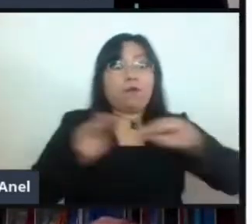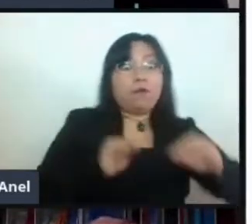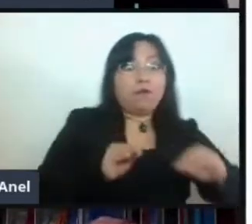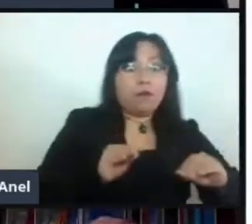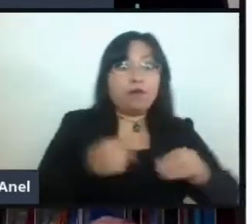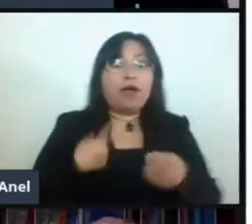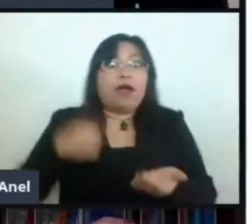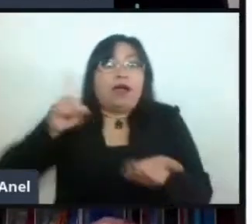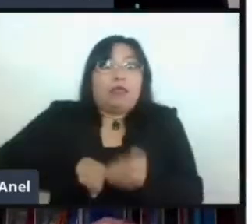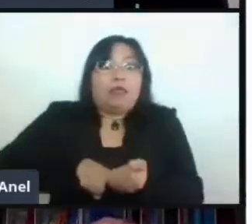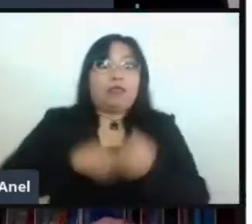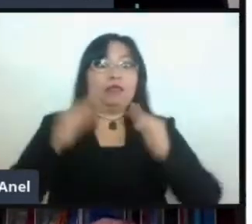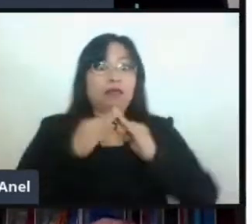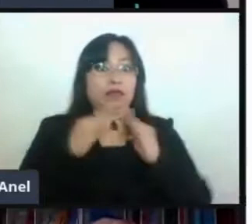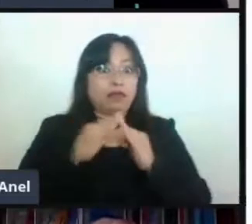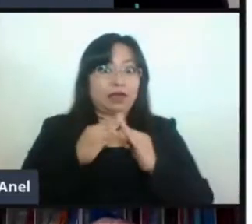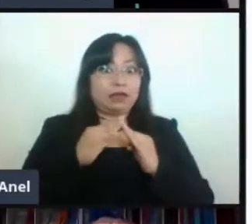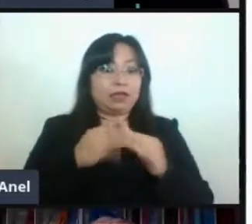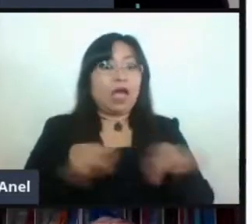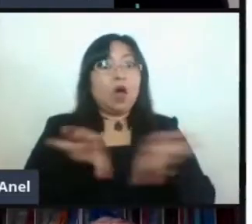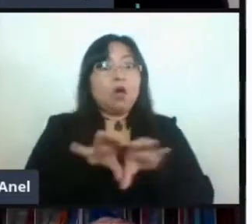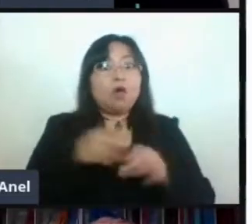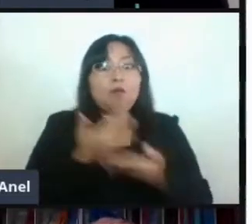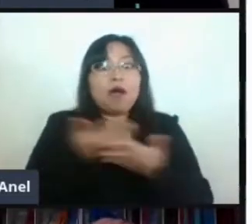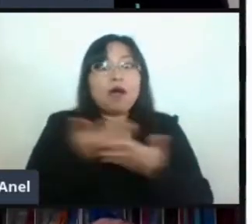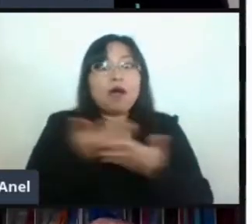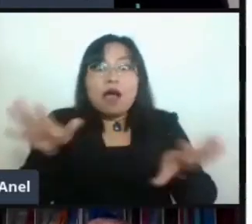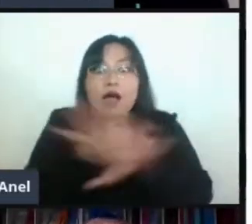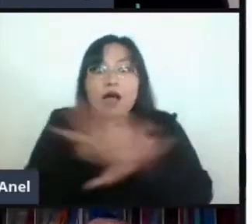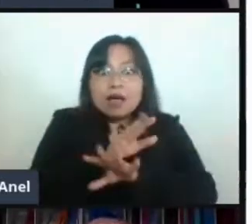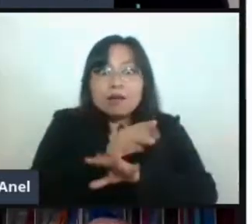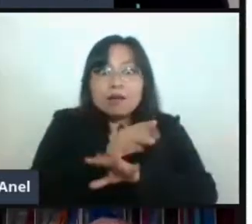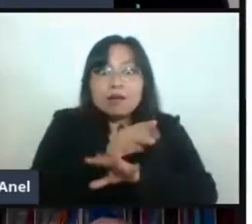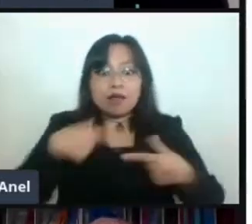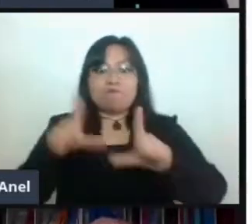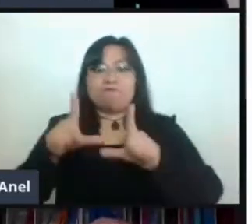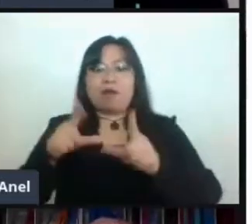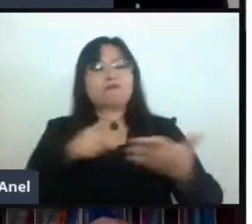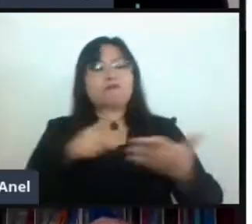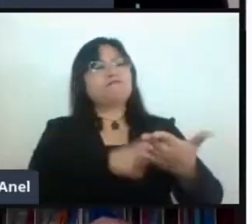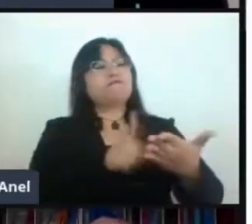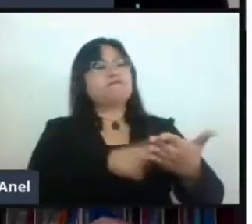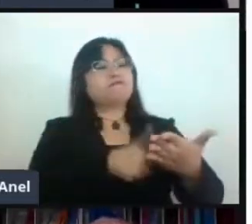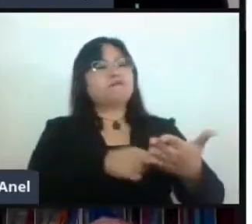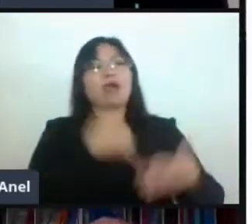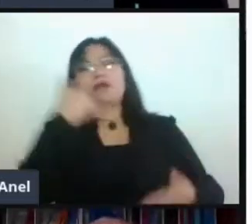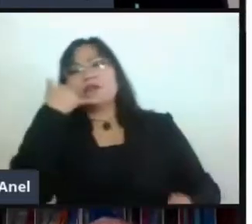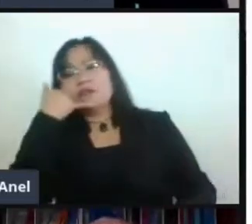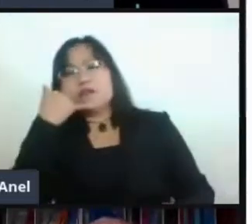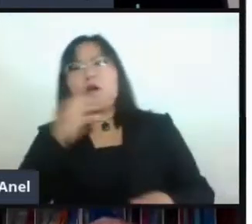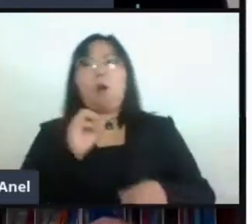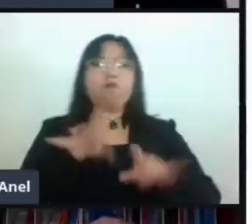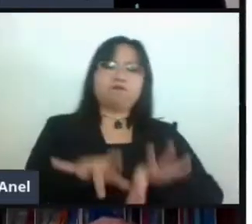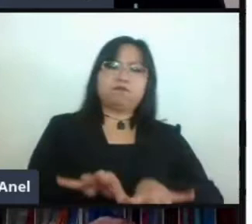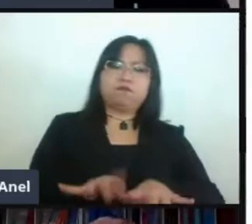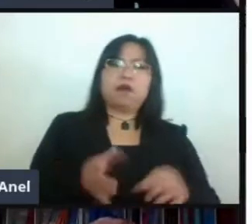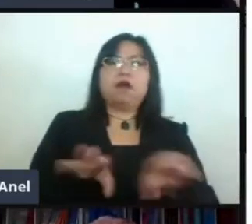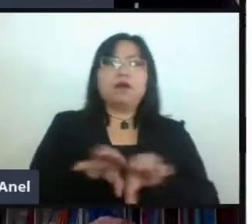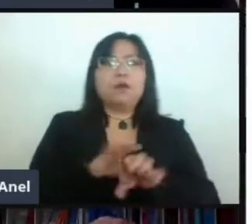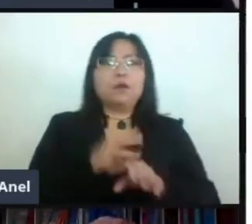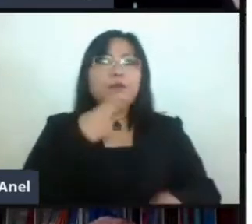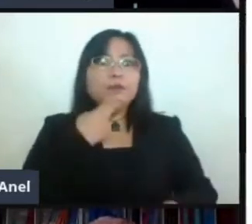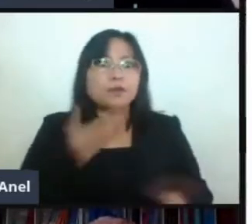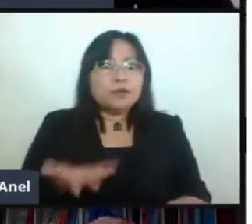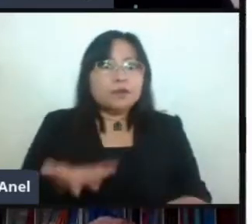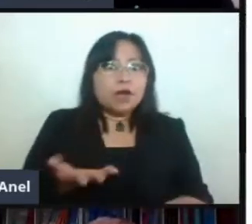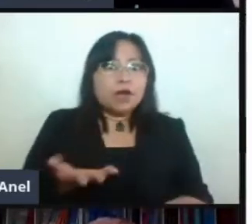dispositivo sustituir el trato directo, personal, Carlos, que existe en una escuela, en una